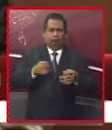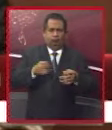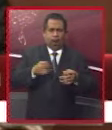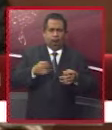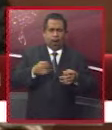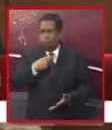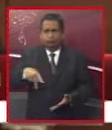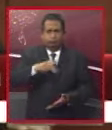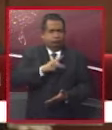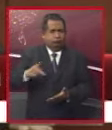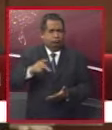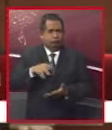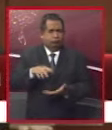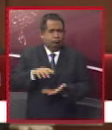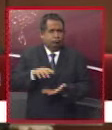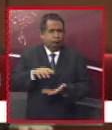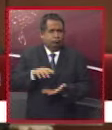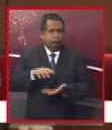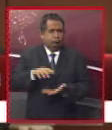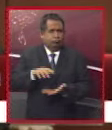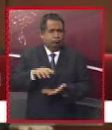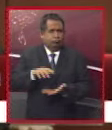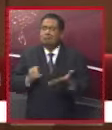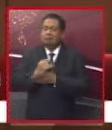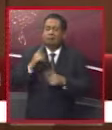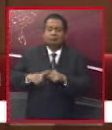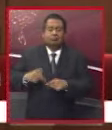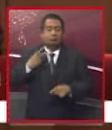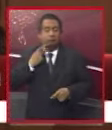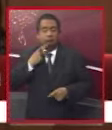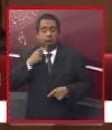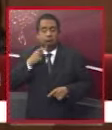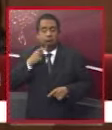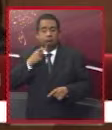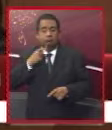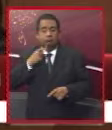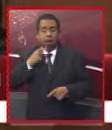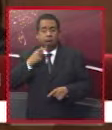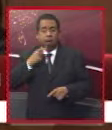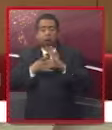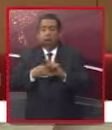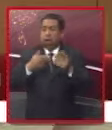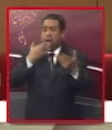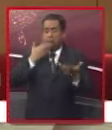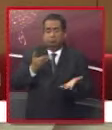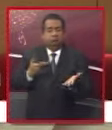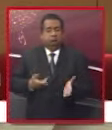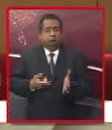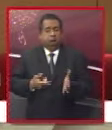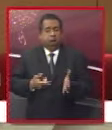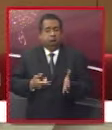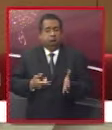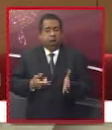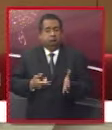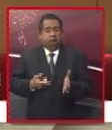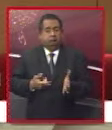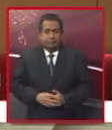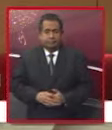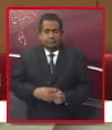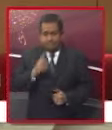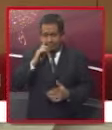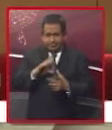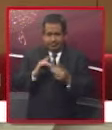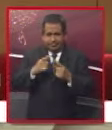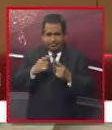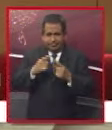país que se precie de ser democrático. Pero ¿qué deciden los políticos que hoy se están vanagloriando de estar presentando